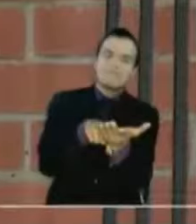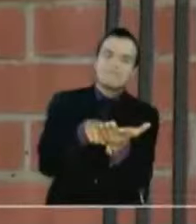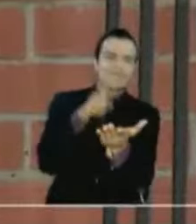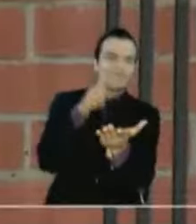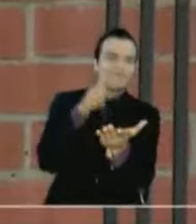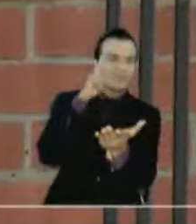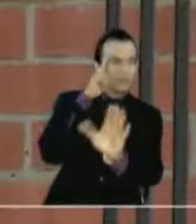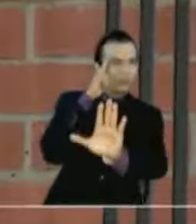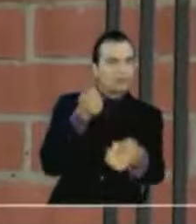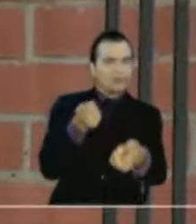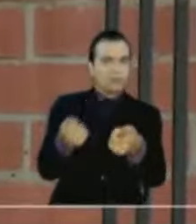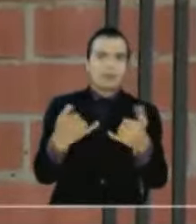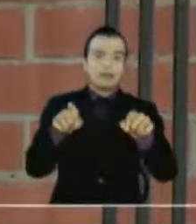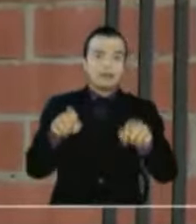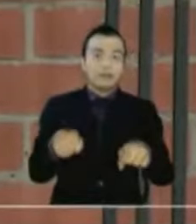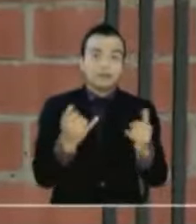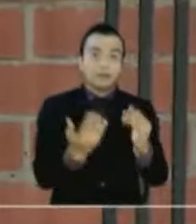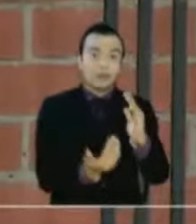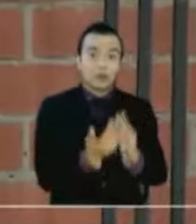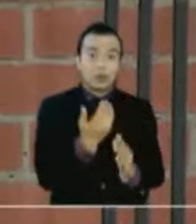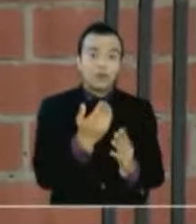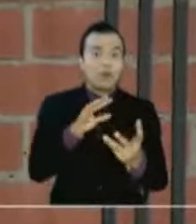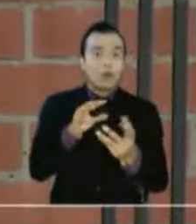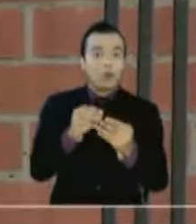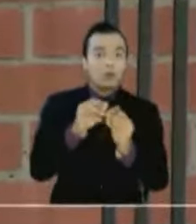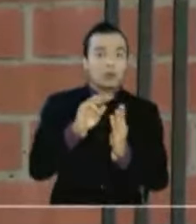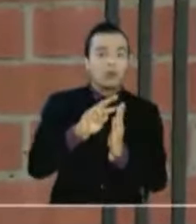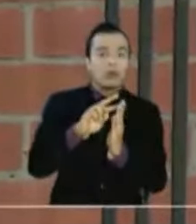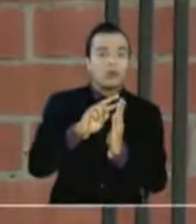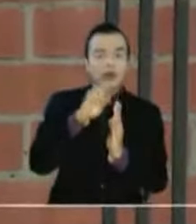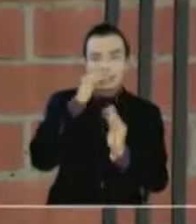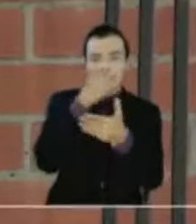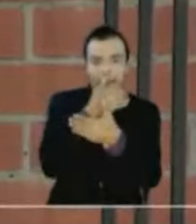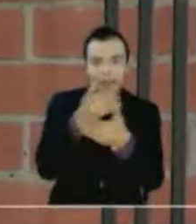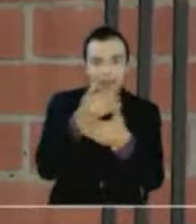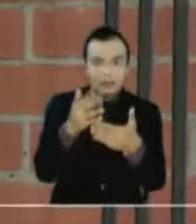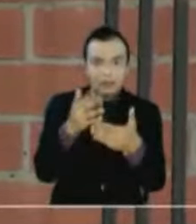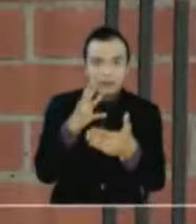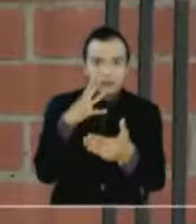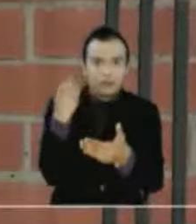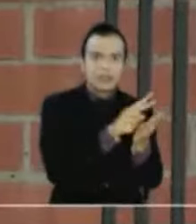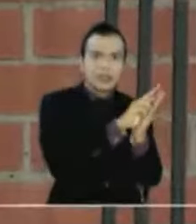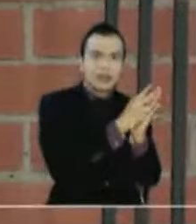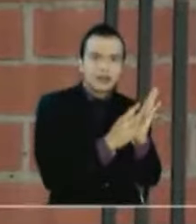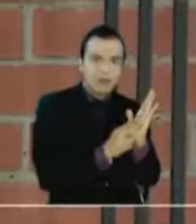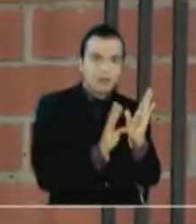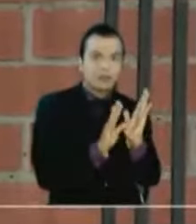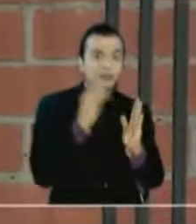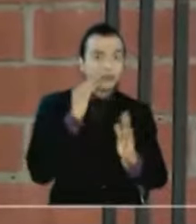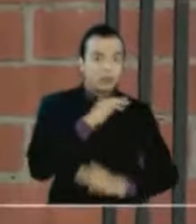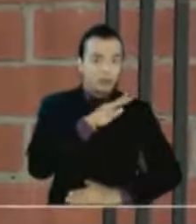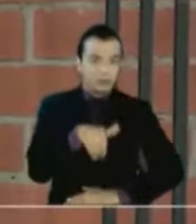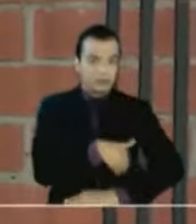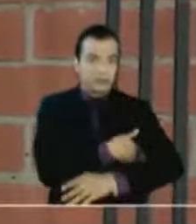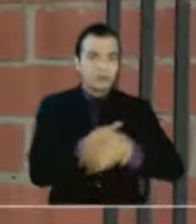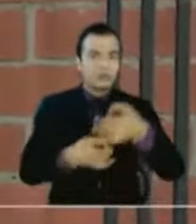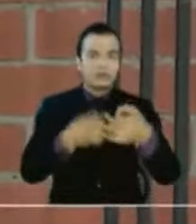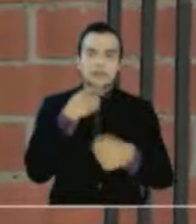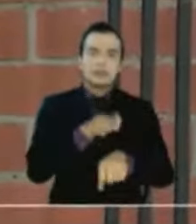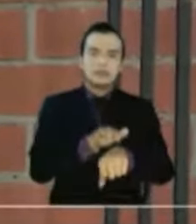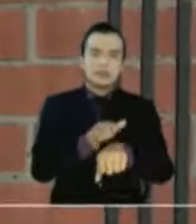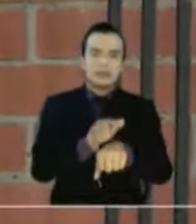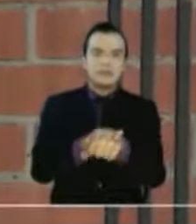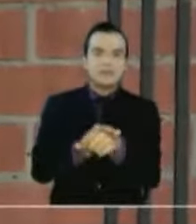entonces se busca, de acuerdo a lo informado por la ministra de Justicia, brindar un apoyo restaurativo a todos esos jóvenes que cometen